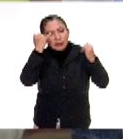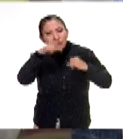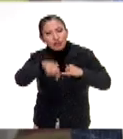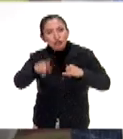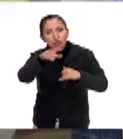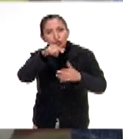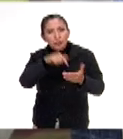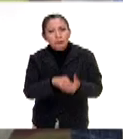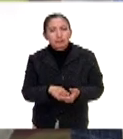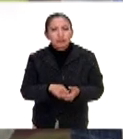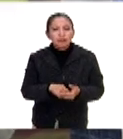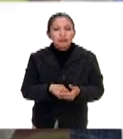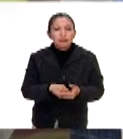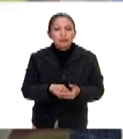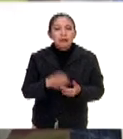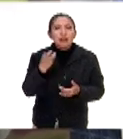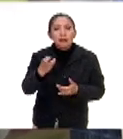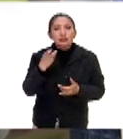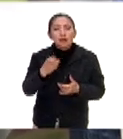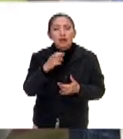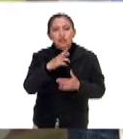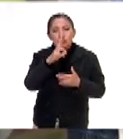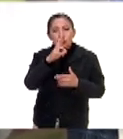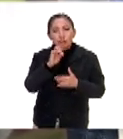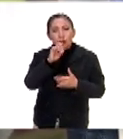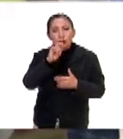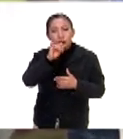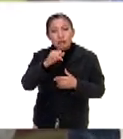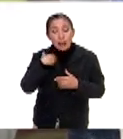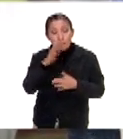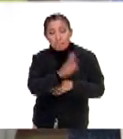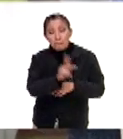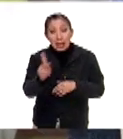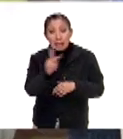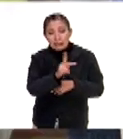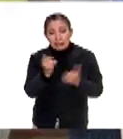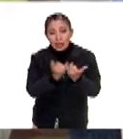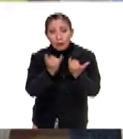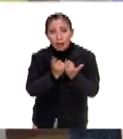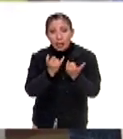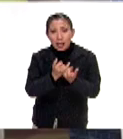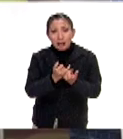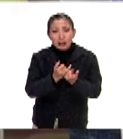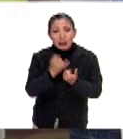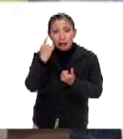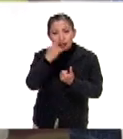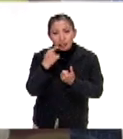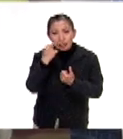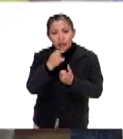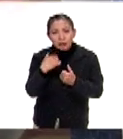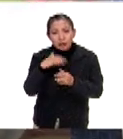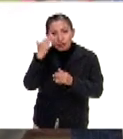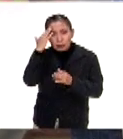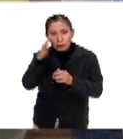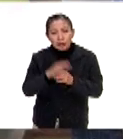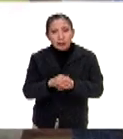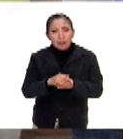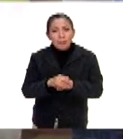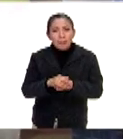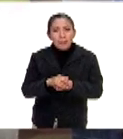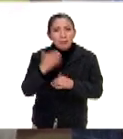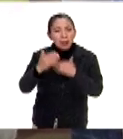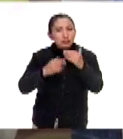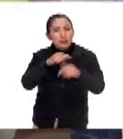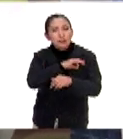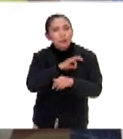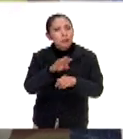estos bots y estos robots que ya se asemejan mucho a las figuras humanas. Les voy a compartir algunos videos más adelante para que